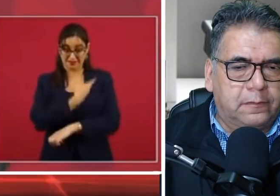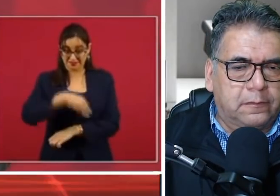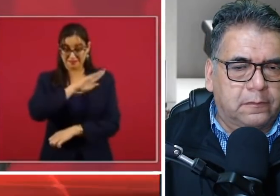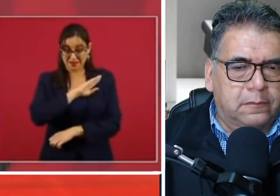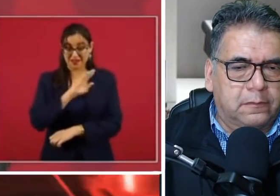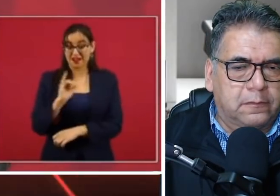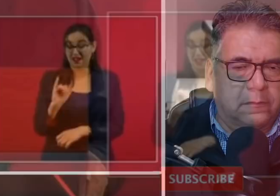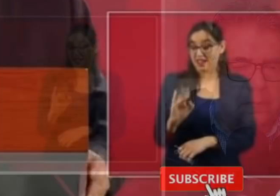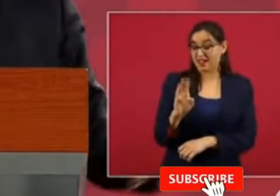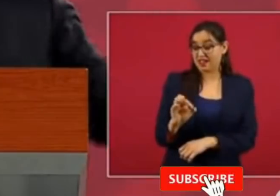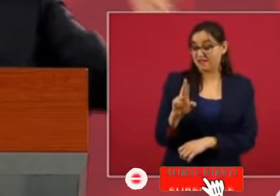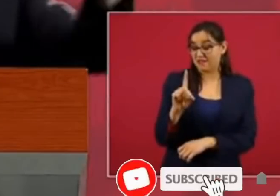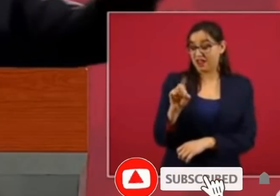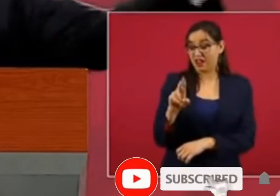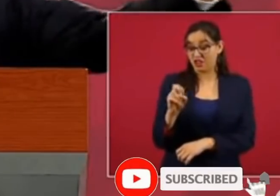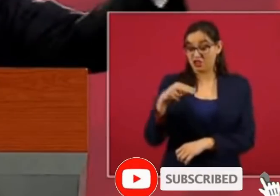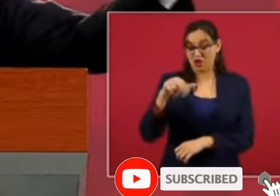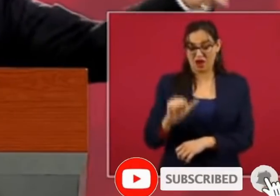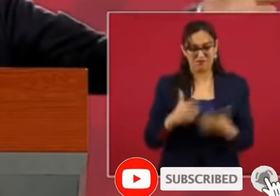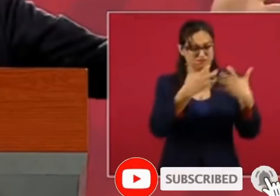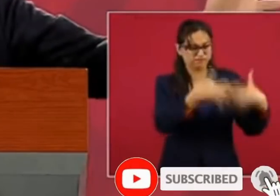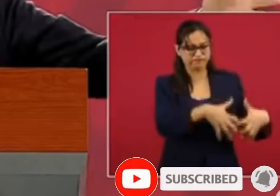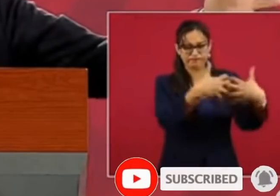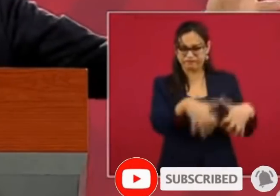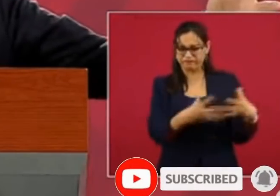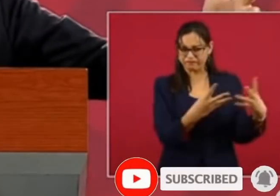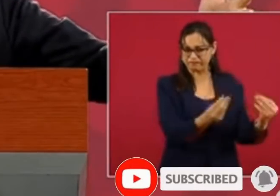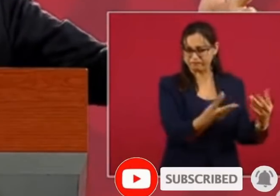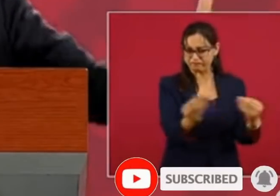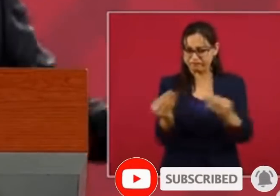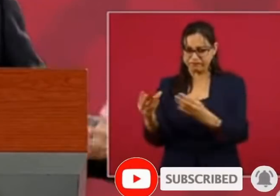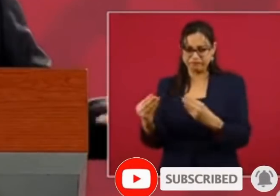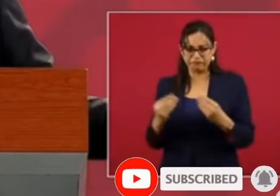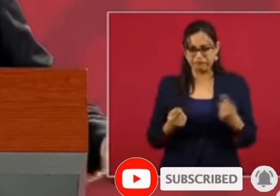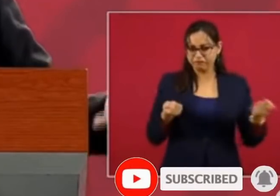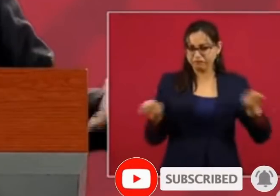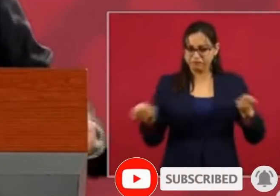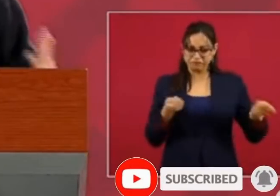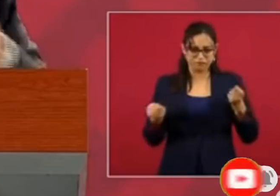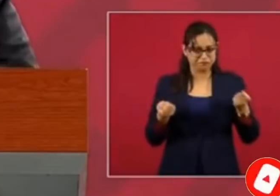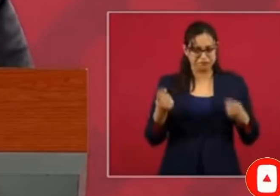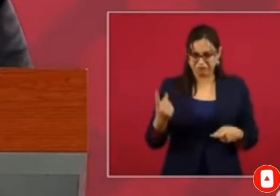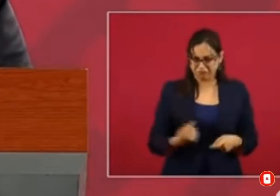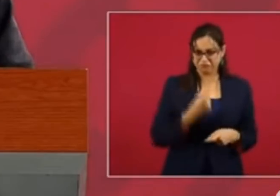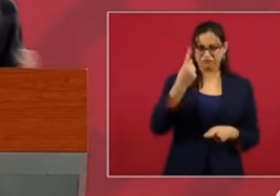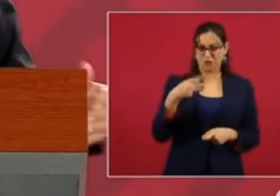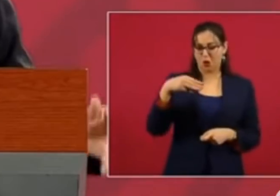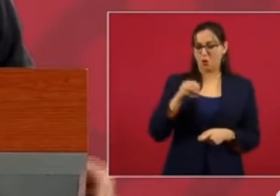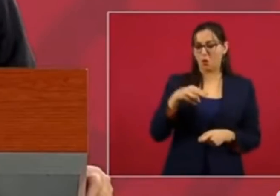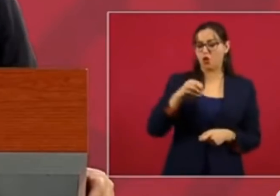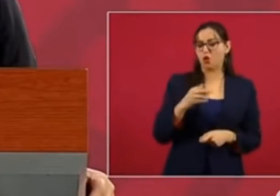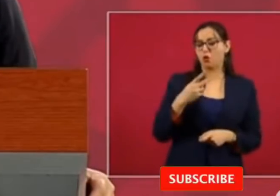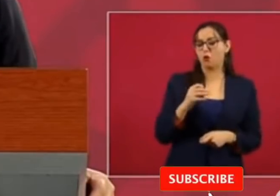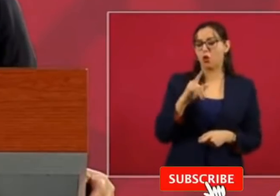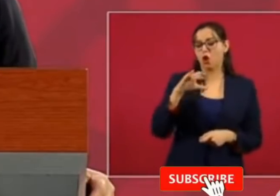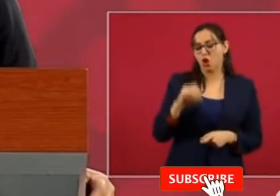es uno de los monopolios y tienen contratos con la Comisión Federal de